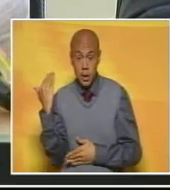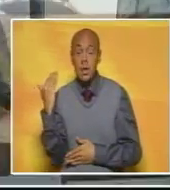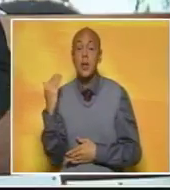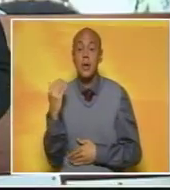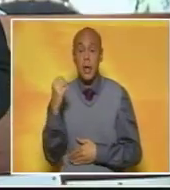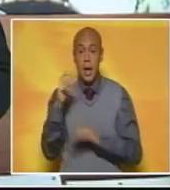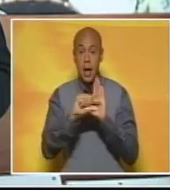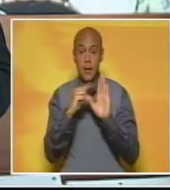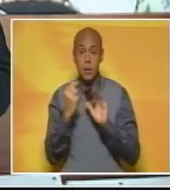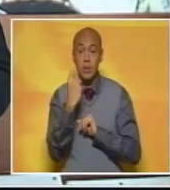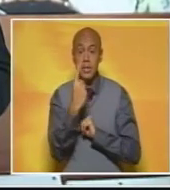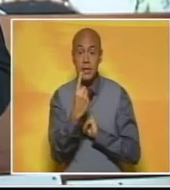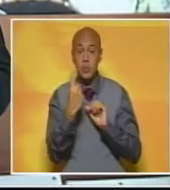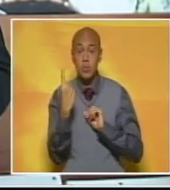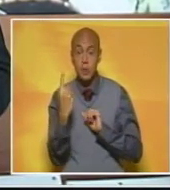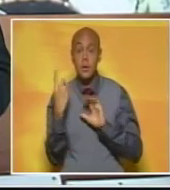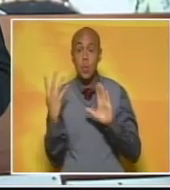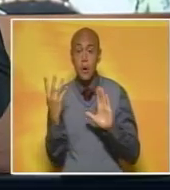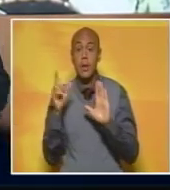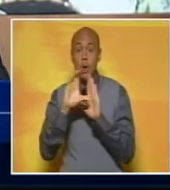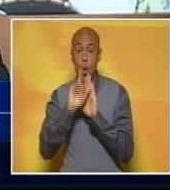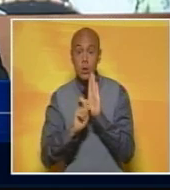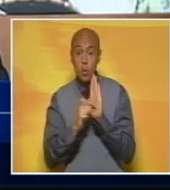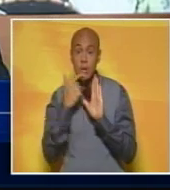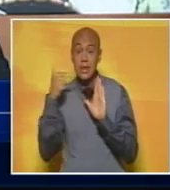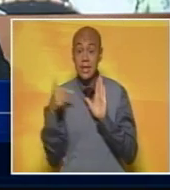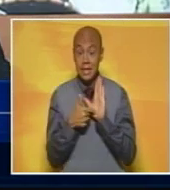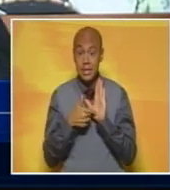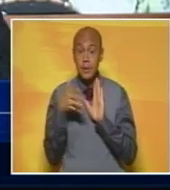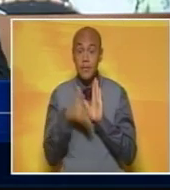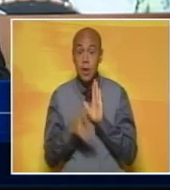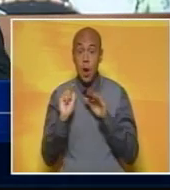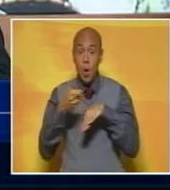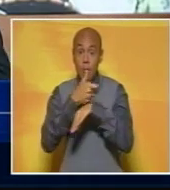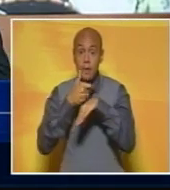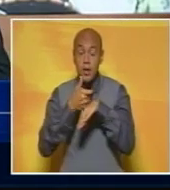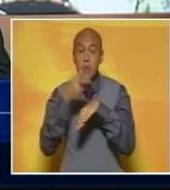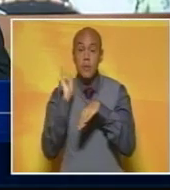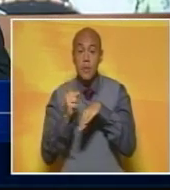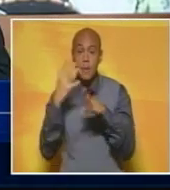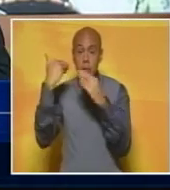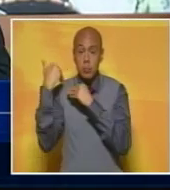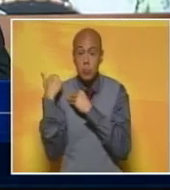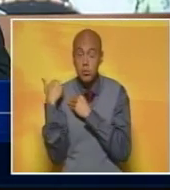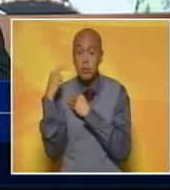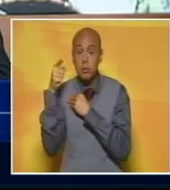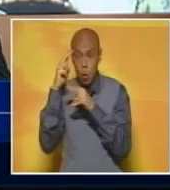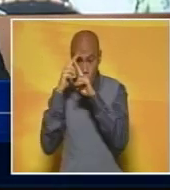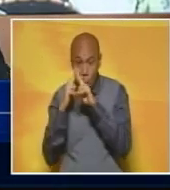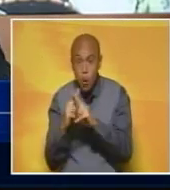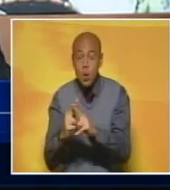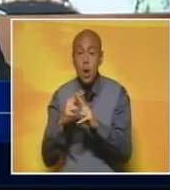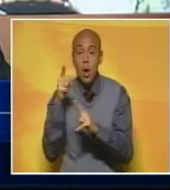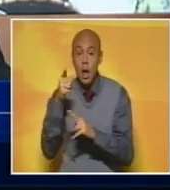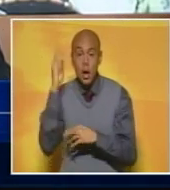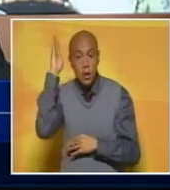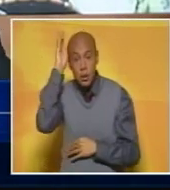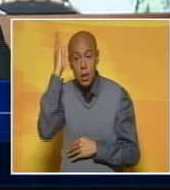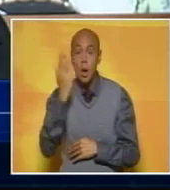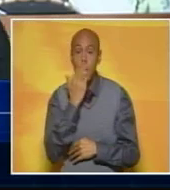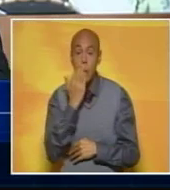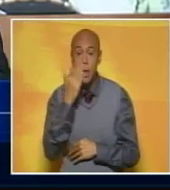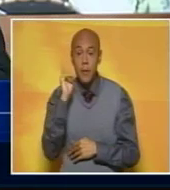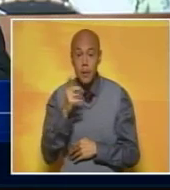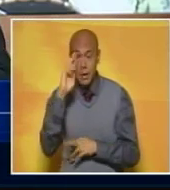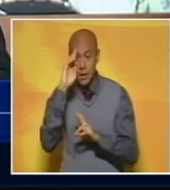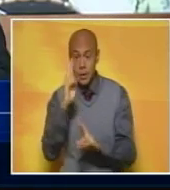artículo 119 de la Constitución Nacional establece que el Estado debe reconocer a los pueblos indígenas y respetar